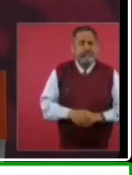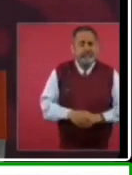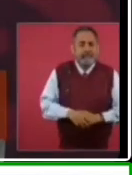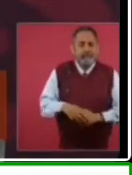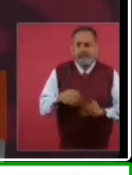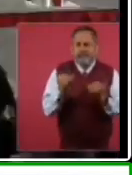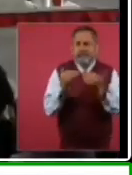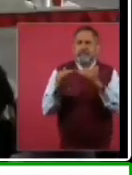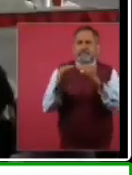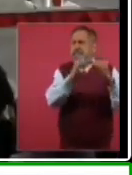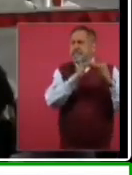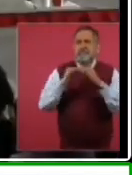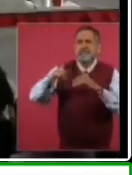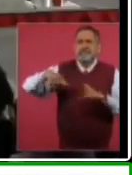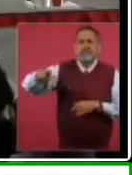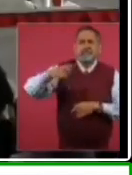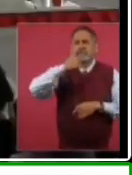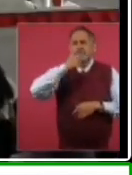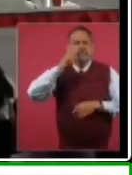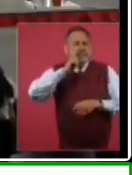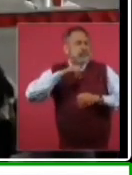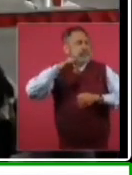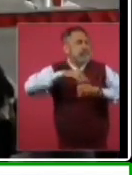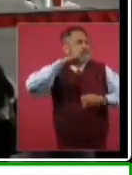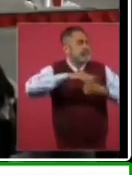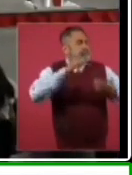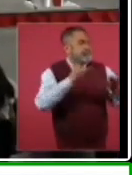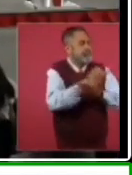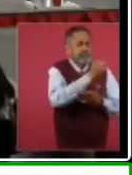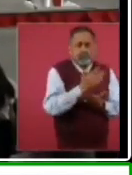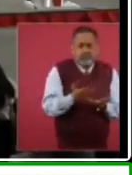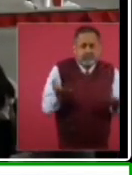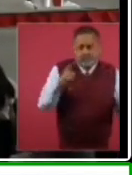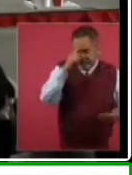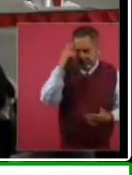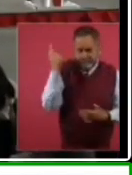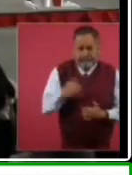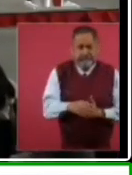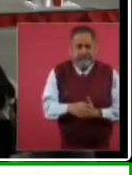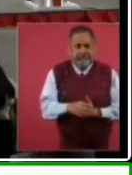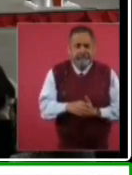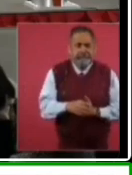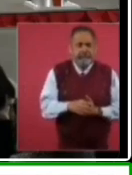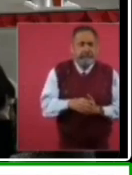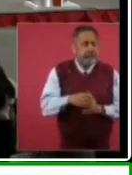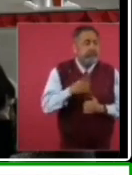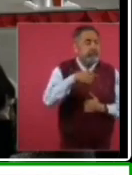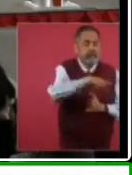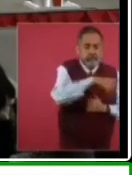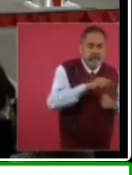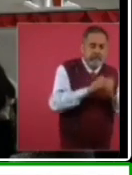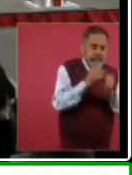Y democrático, que el pueblo decida y que tengan tiempo